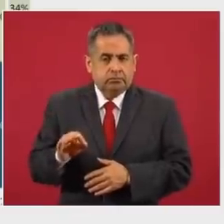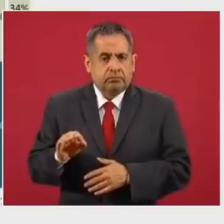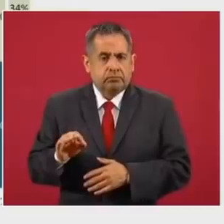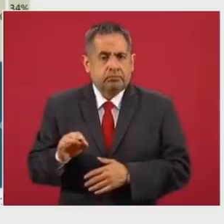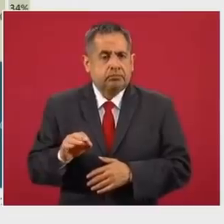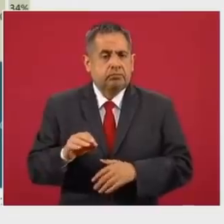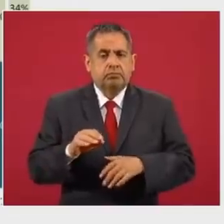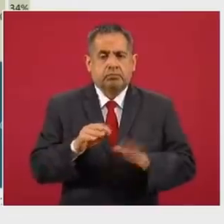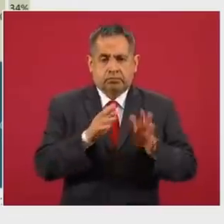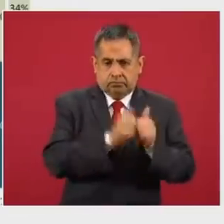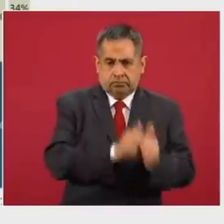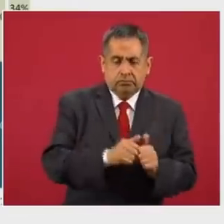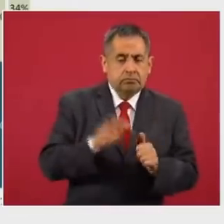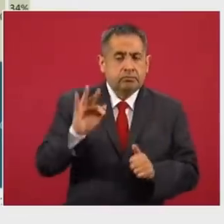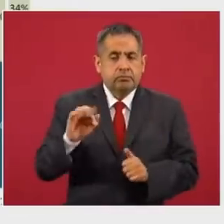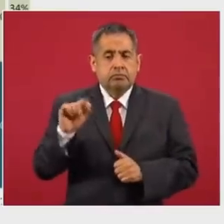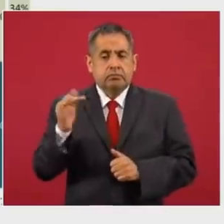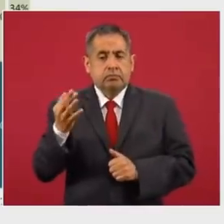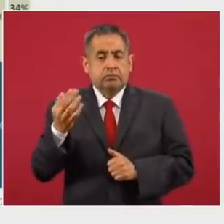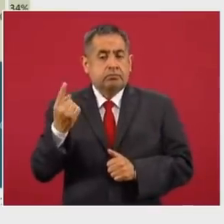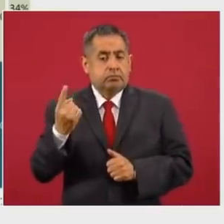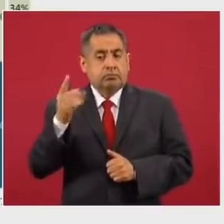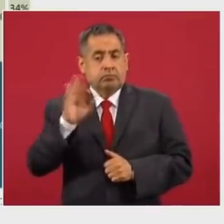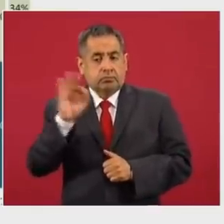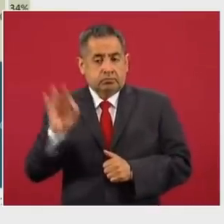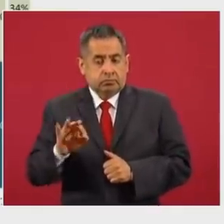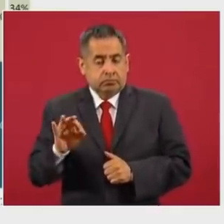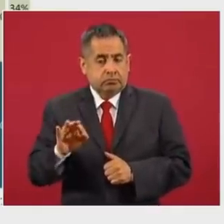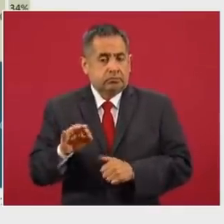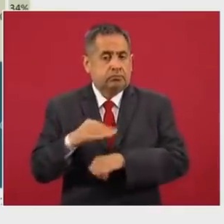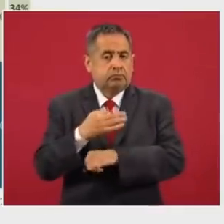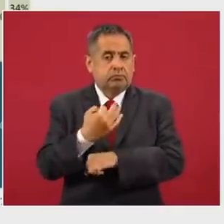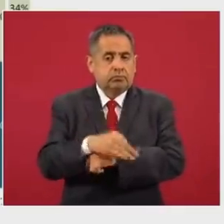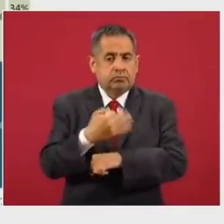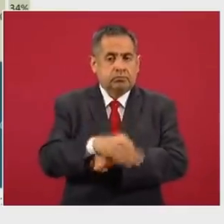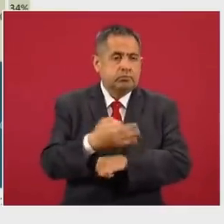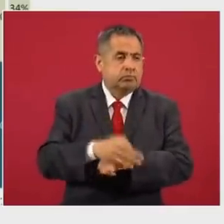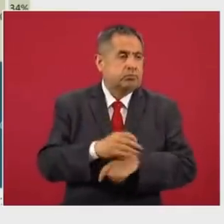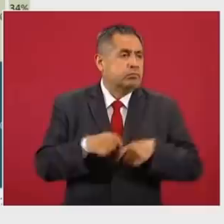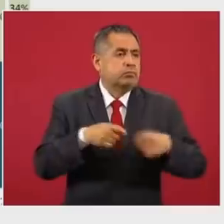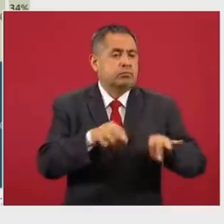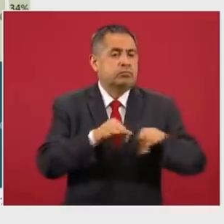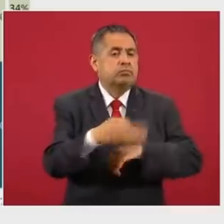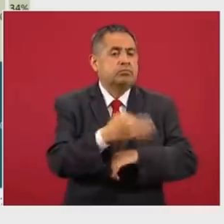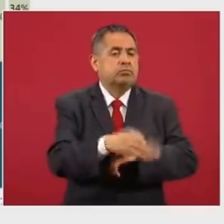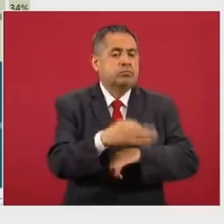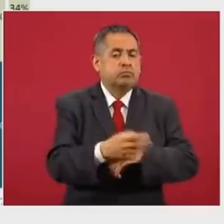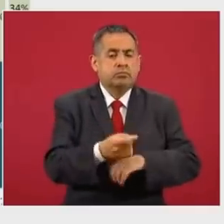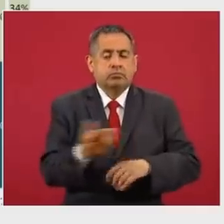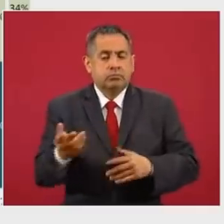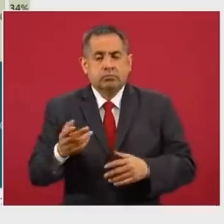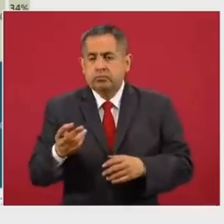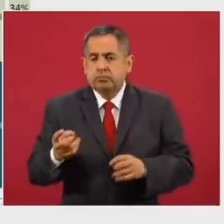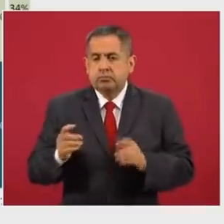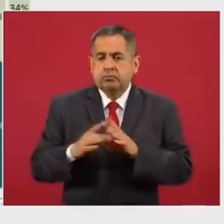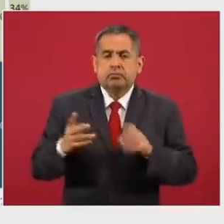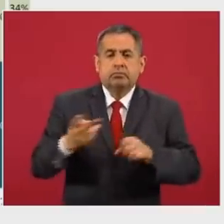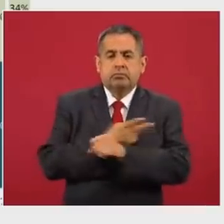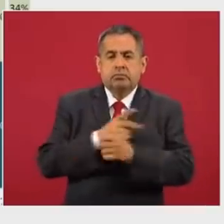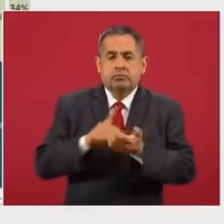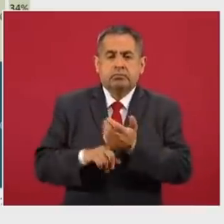son plazas permanentes, 41% restantes puestos eventuales. Lo que